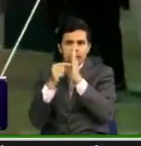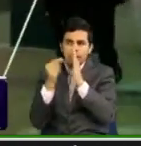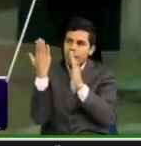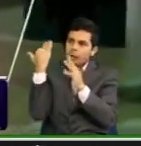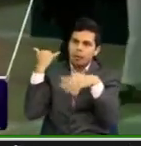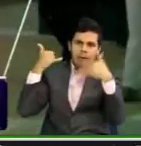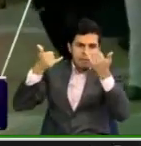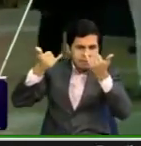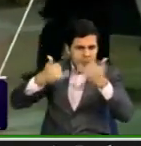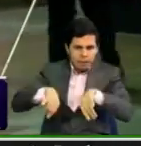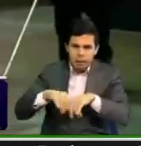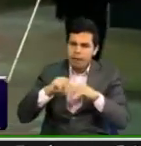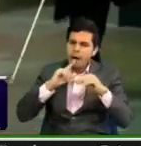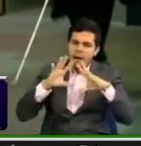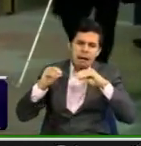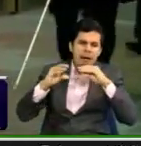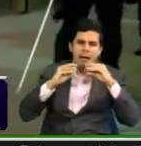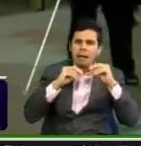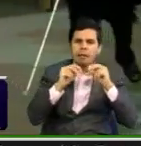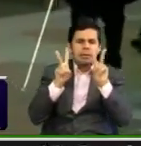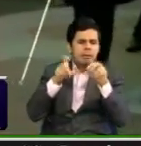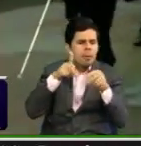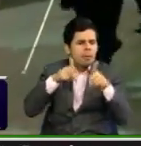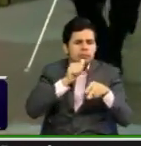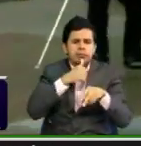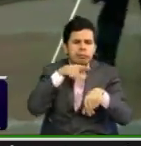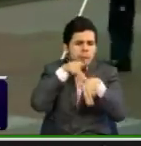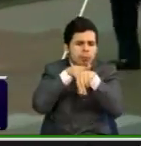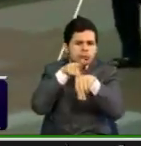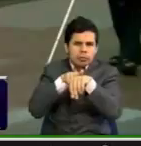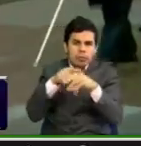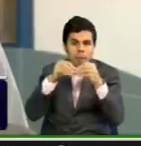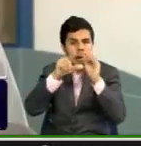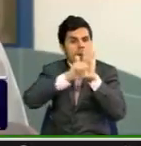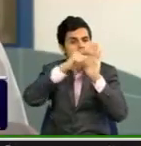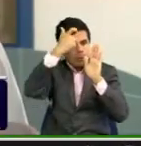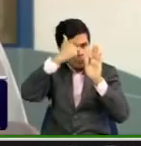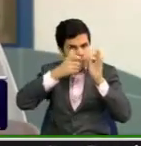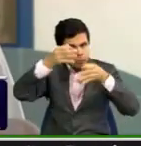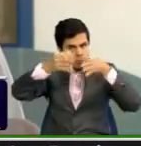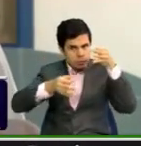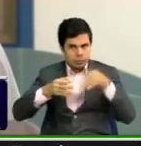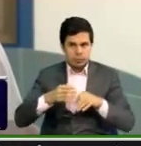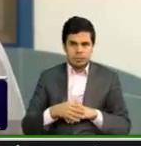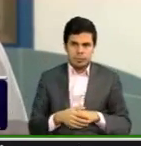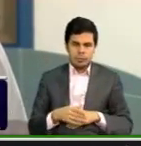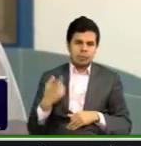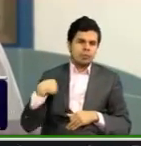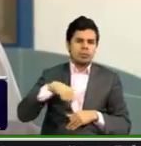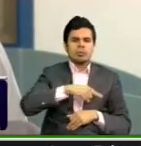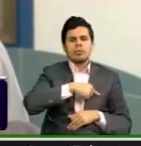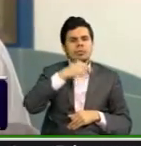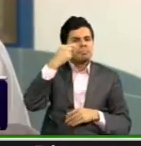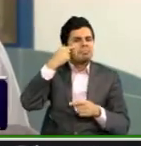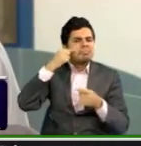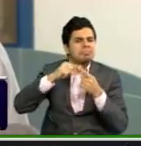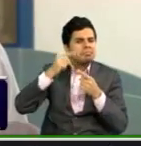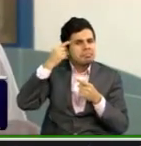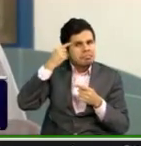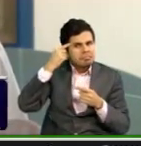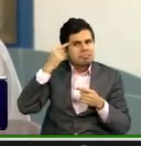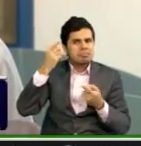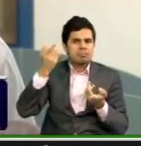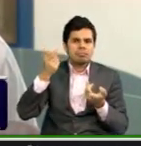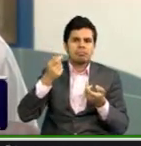día de ayer donde se habló sobre el punto de víctimas y se tocó la justicia nos estamos enrumbando hacia la